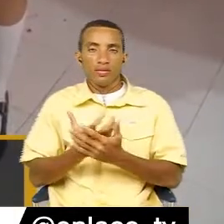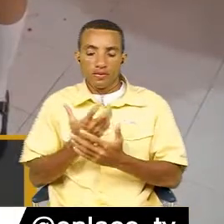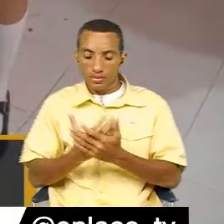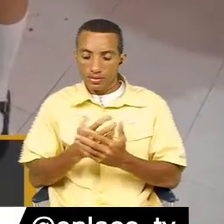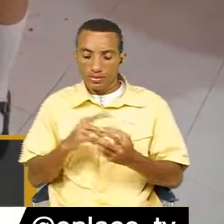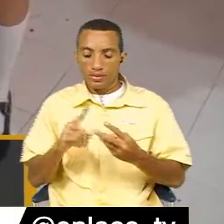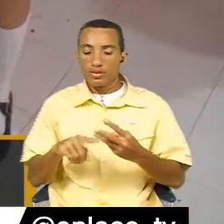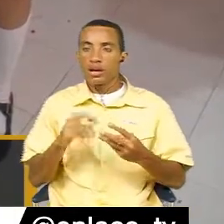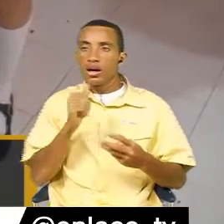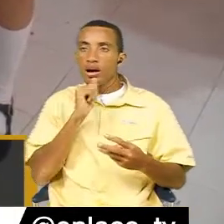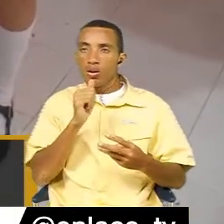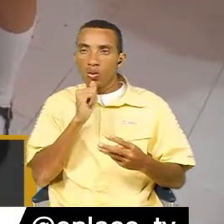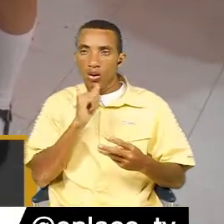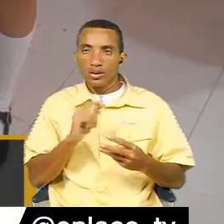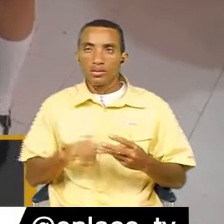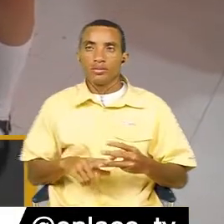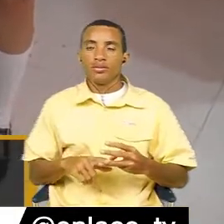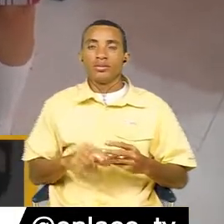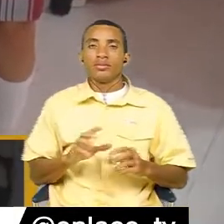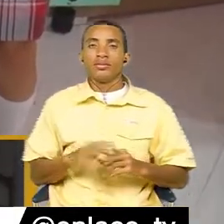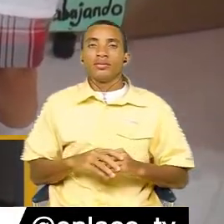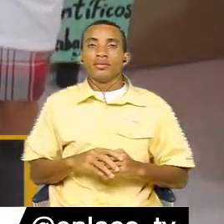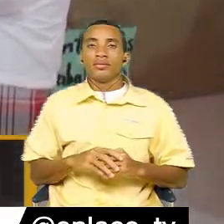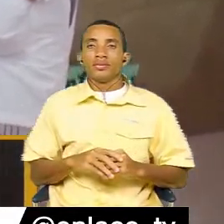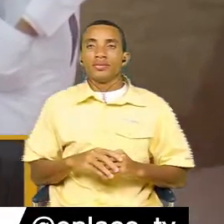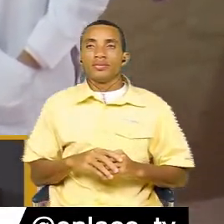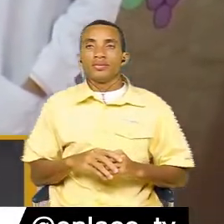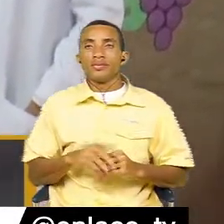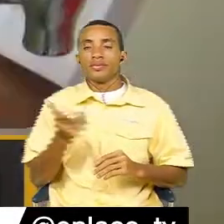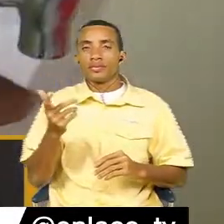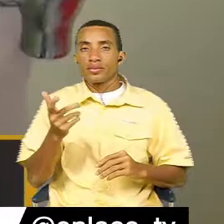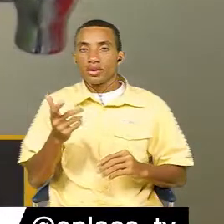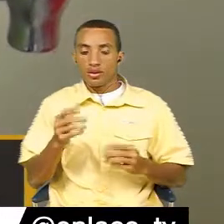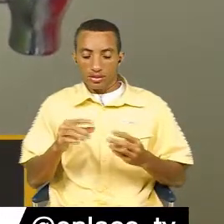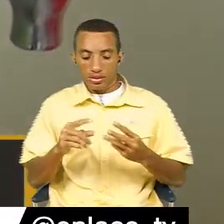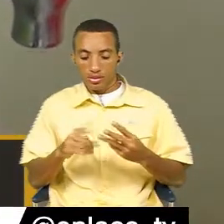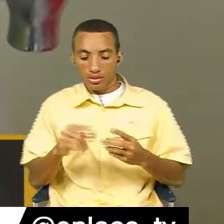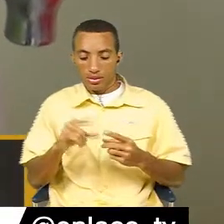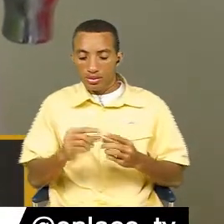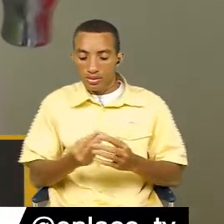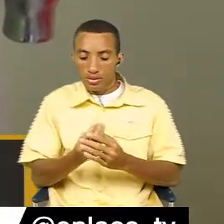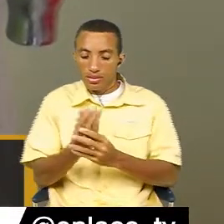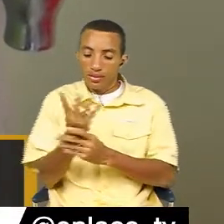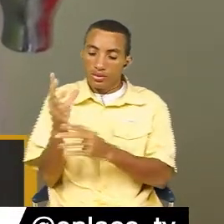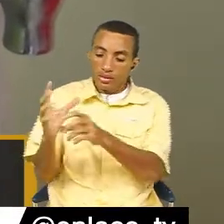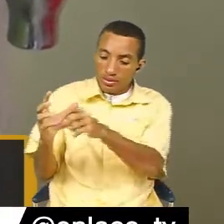de plantas que son hierbabuena,